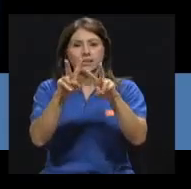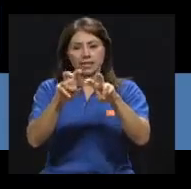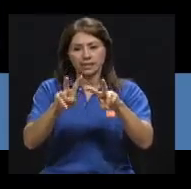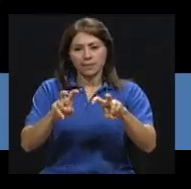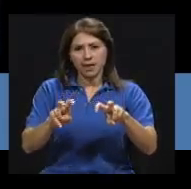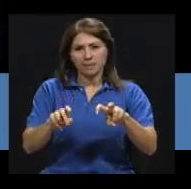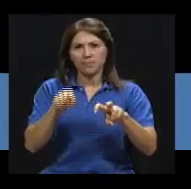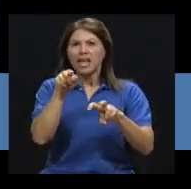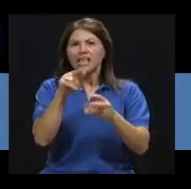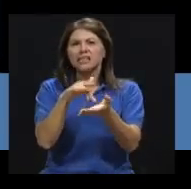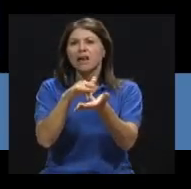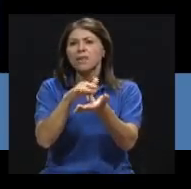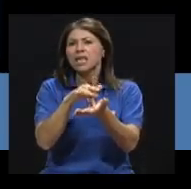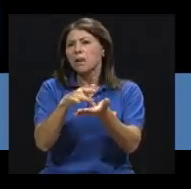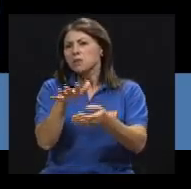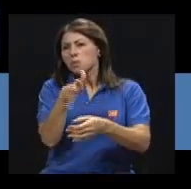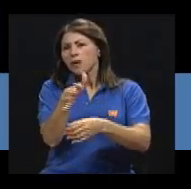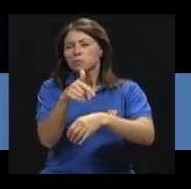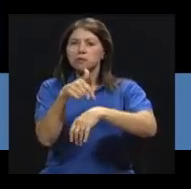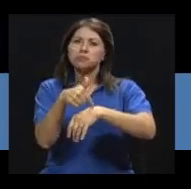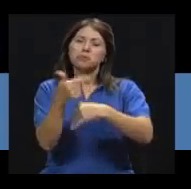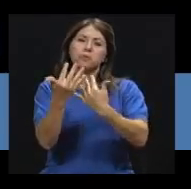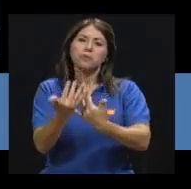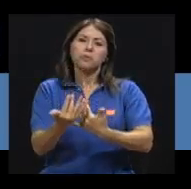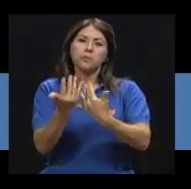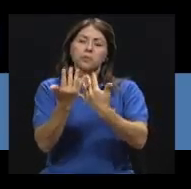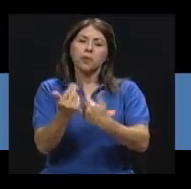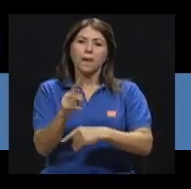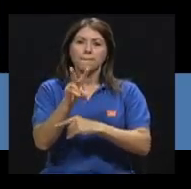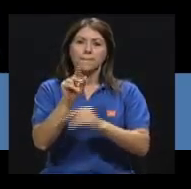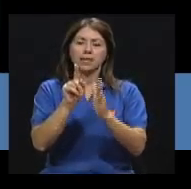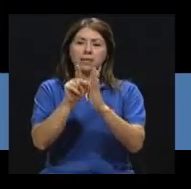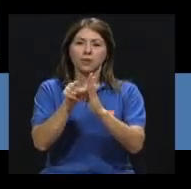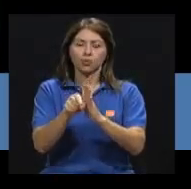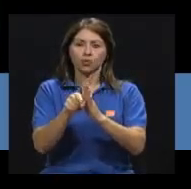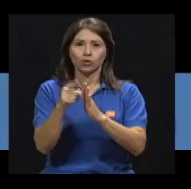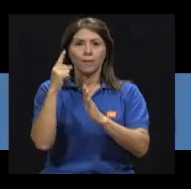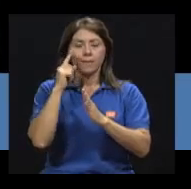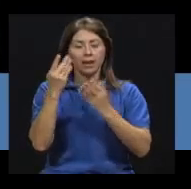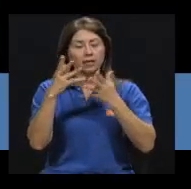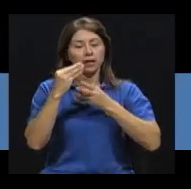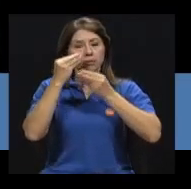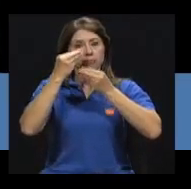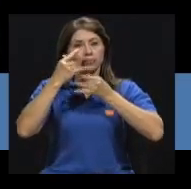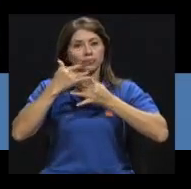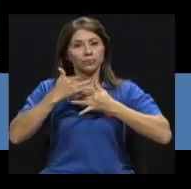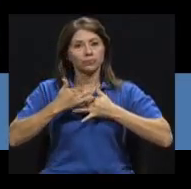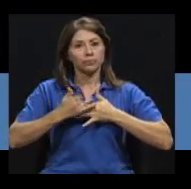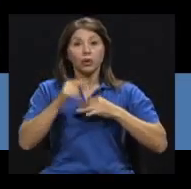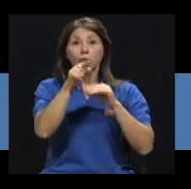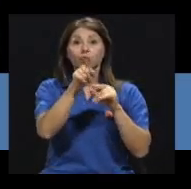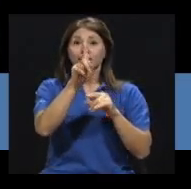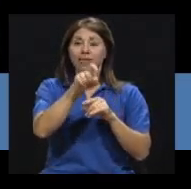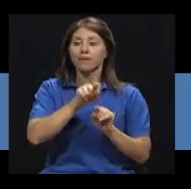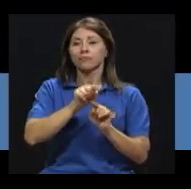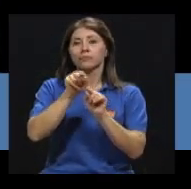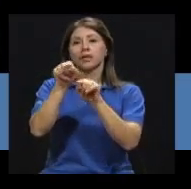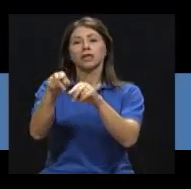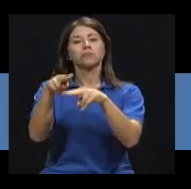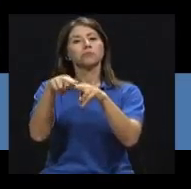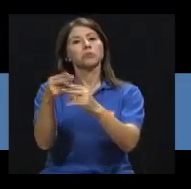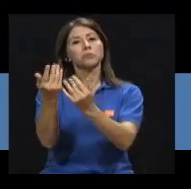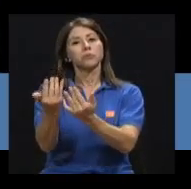El medicamento toma aproximadamente 20 minutos en actuar, por lo que se le trasladará a una sala de espera.